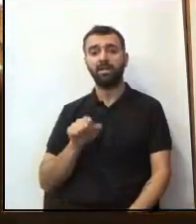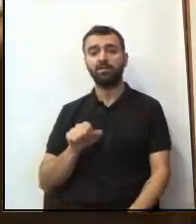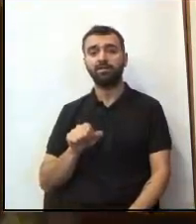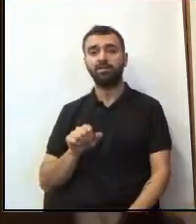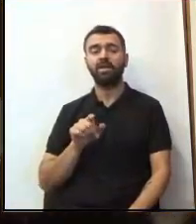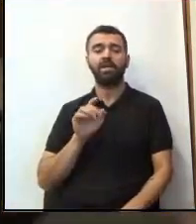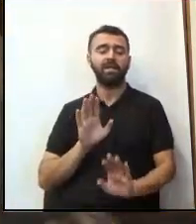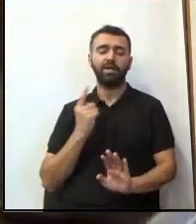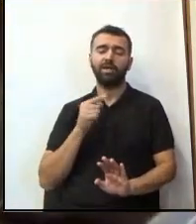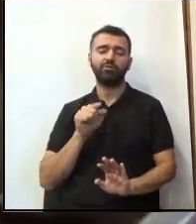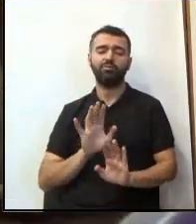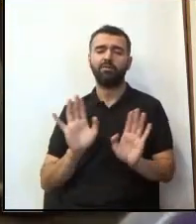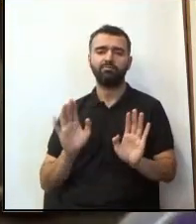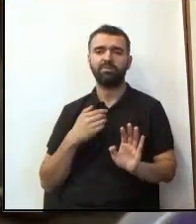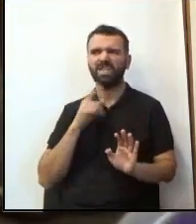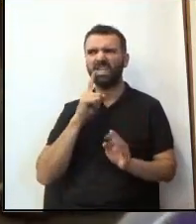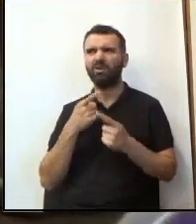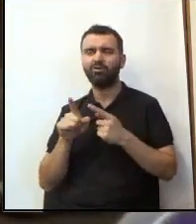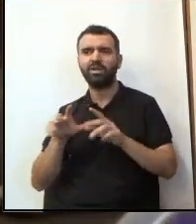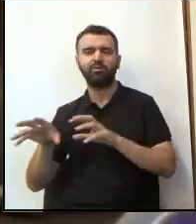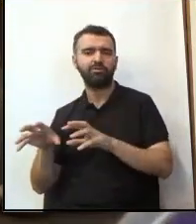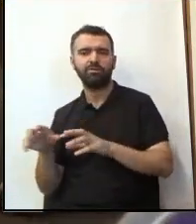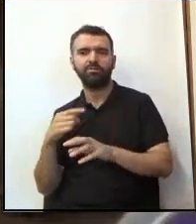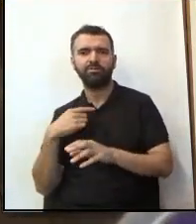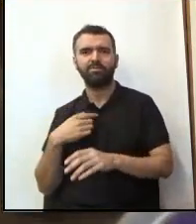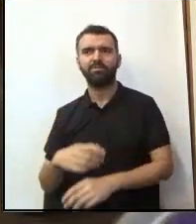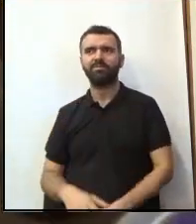Era eso nomás, tenía otras cosas, pero bueno. Te quedan 9, aprovecha.